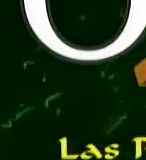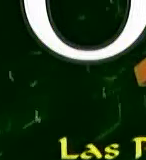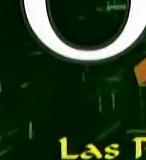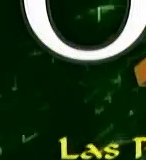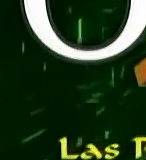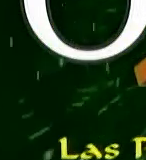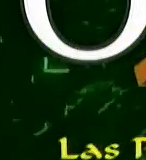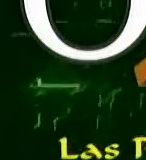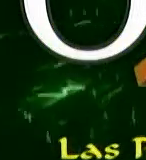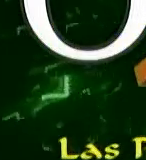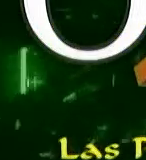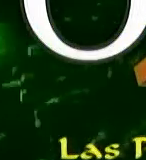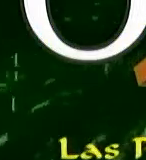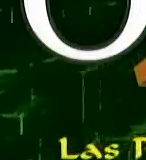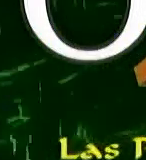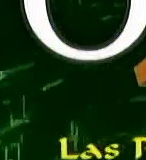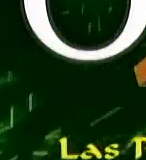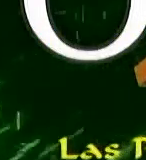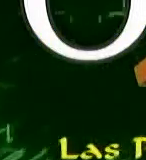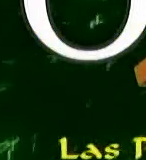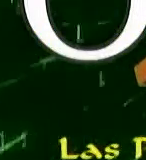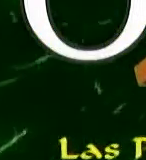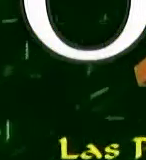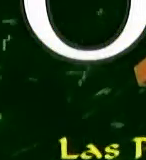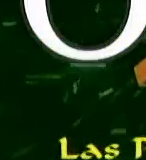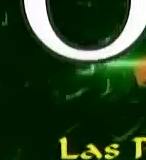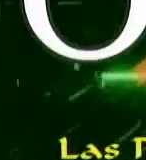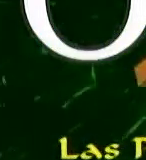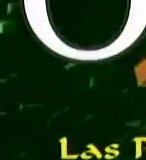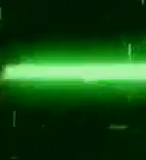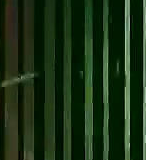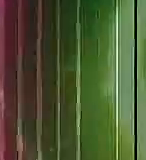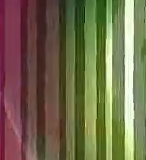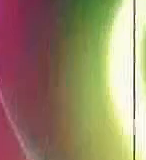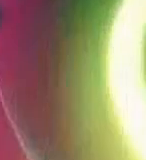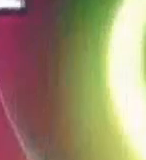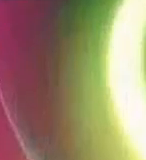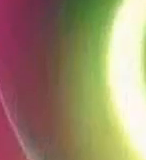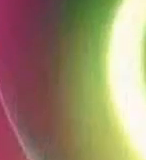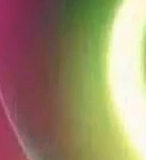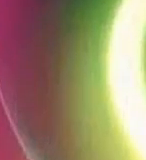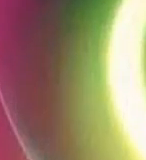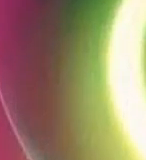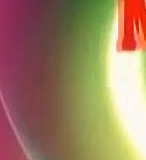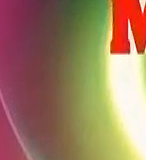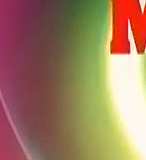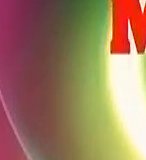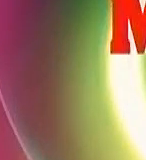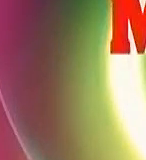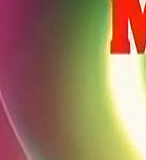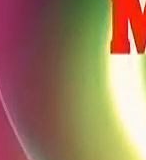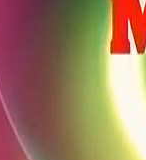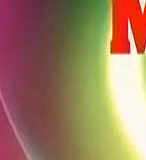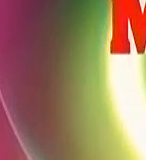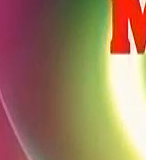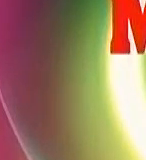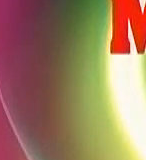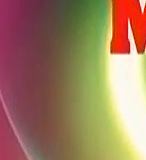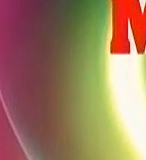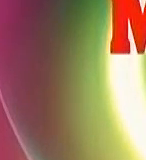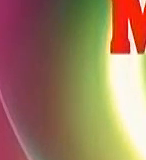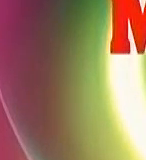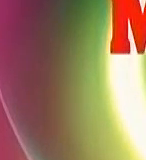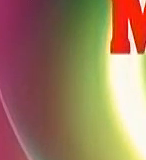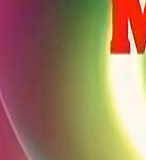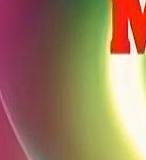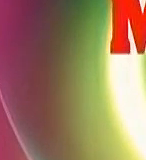la energía que se necesita para mantenerse activo todo el día optim exclusivo de manim pedidos